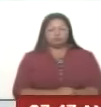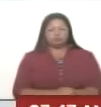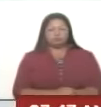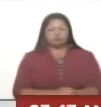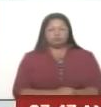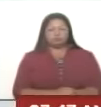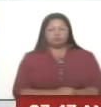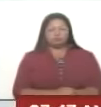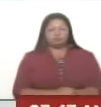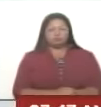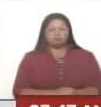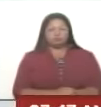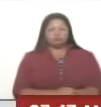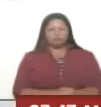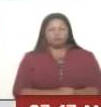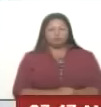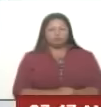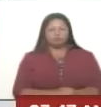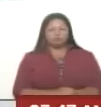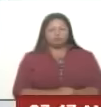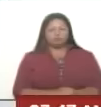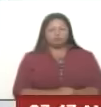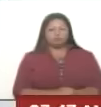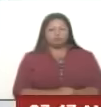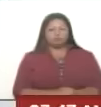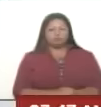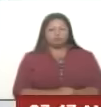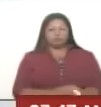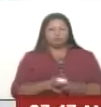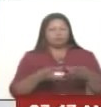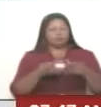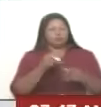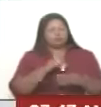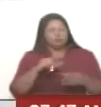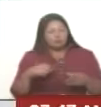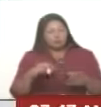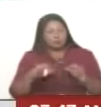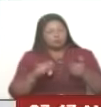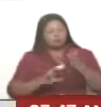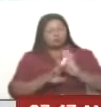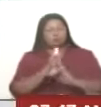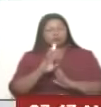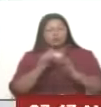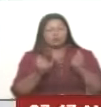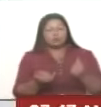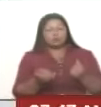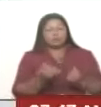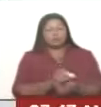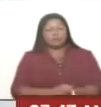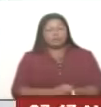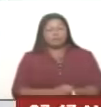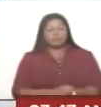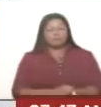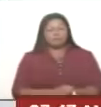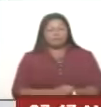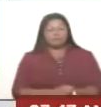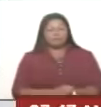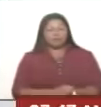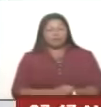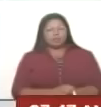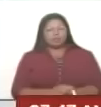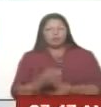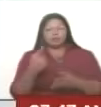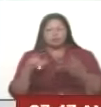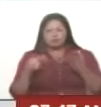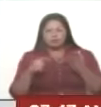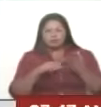bonificaciones de los trabajadores. En el sector privado comenzó a incrementar el salario y